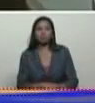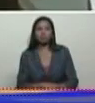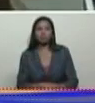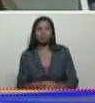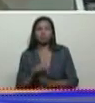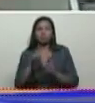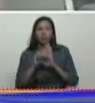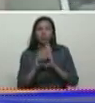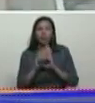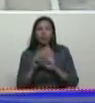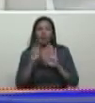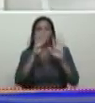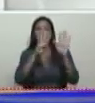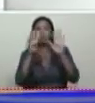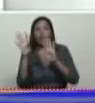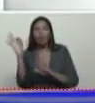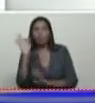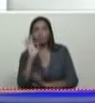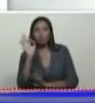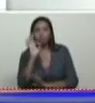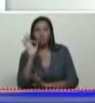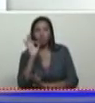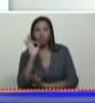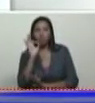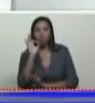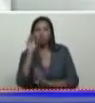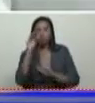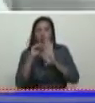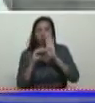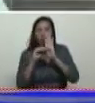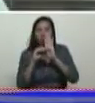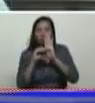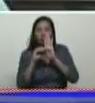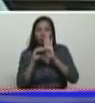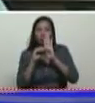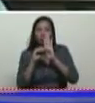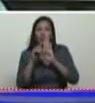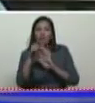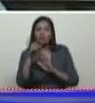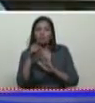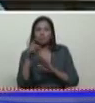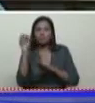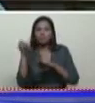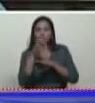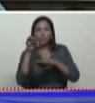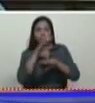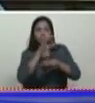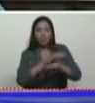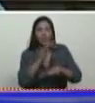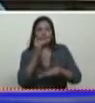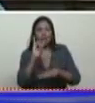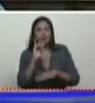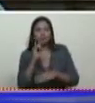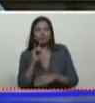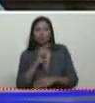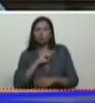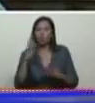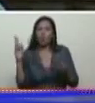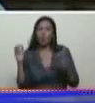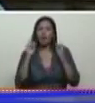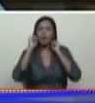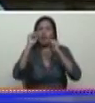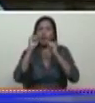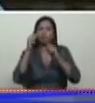del 99% de los casos de sarampión en el país. Estamos ganando la